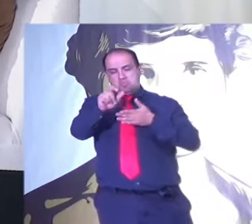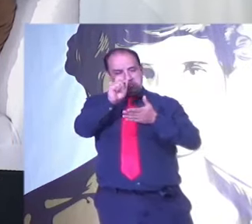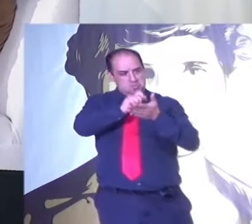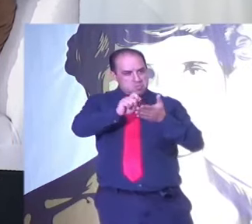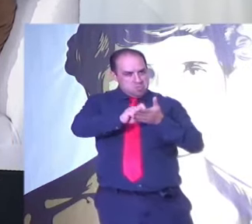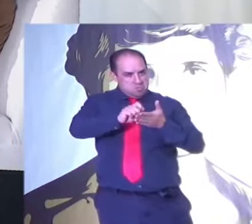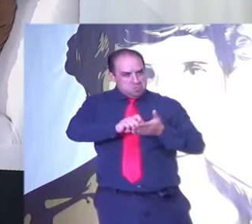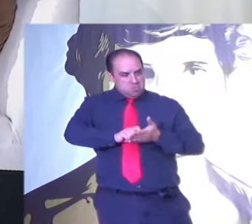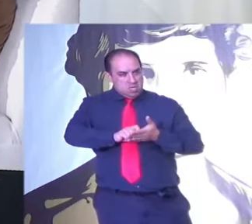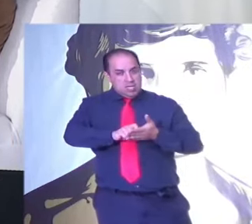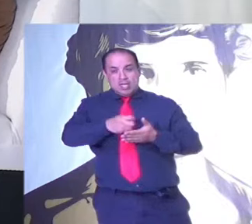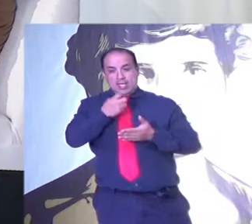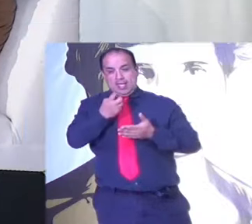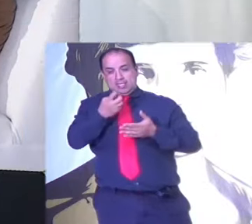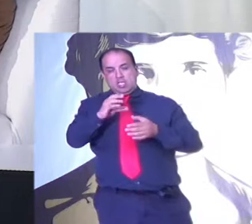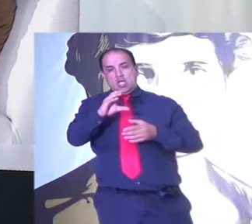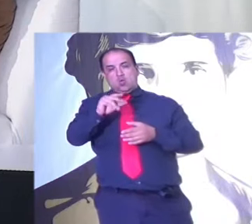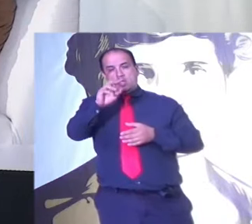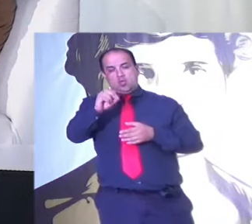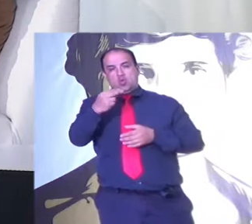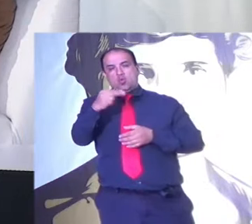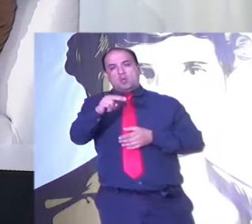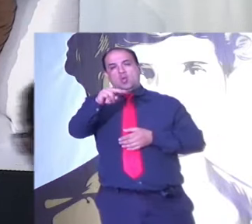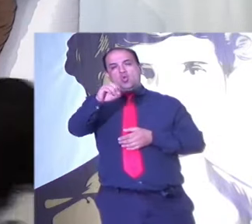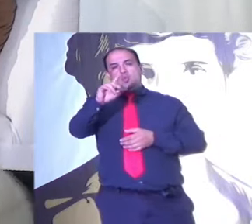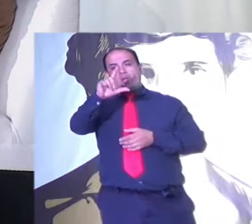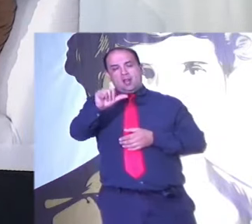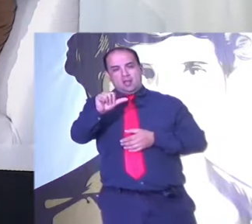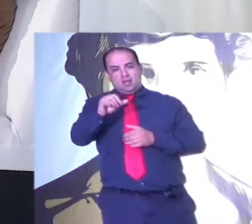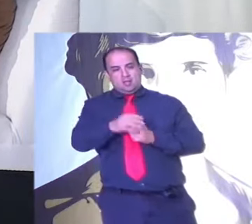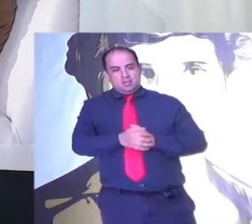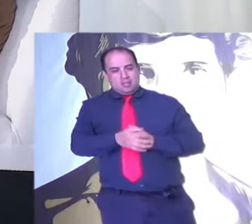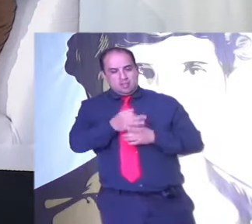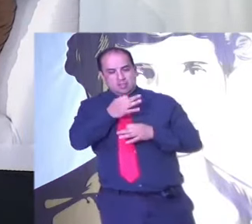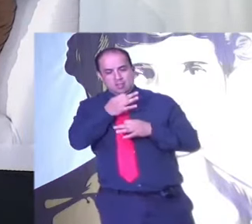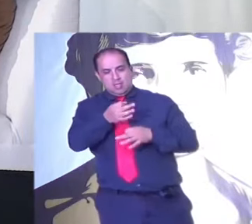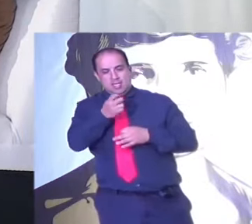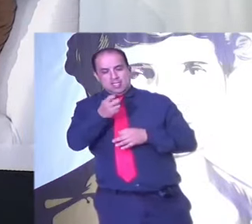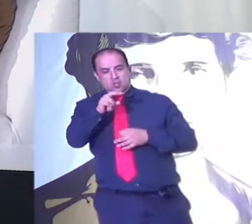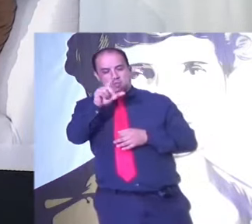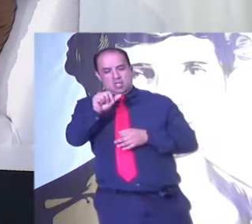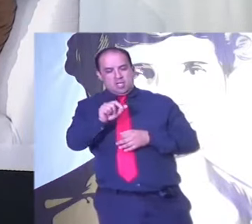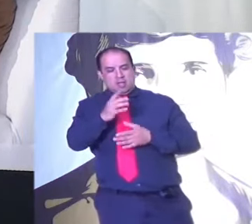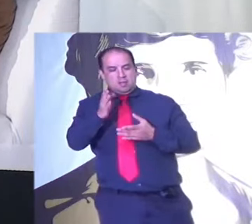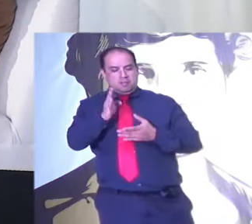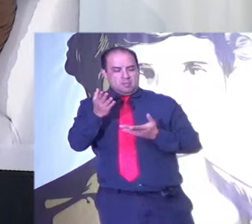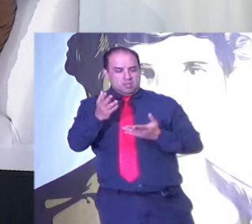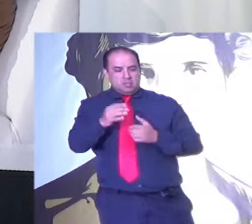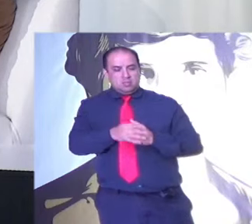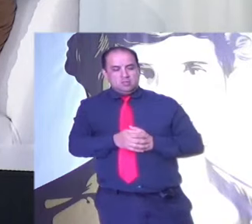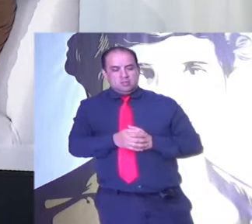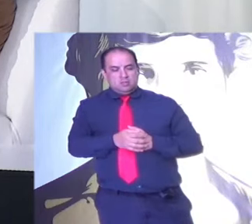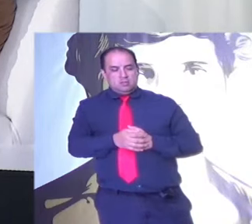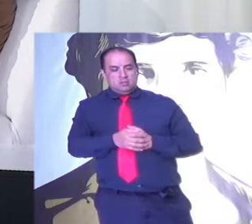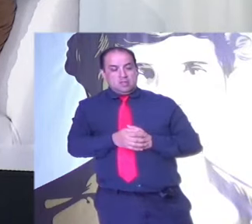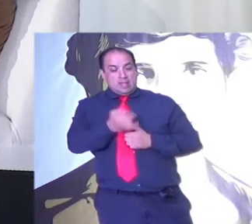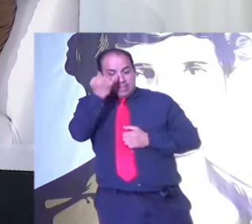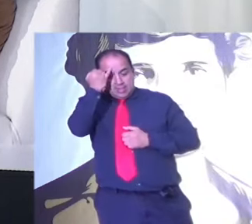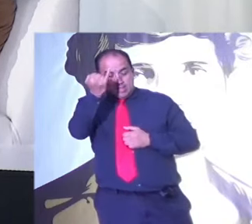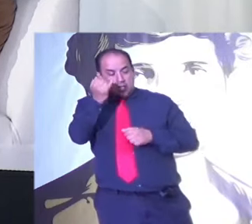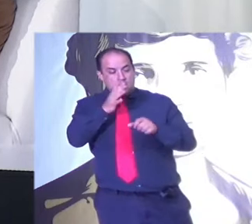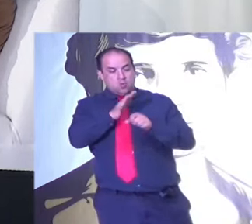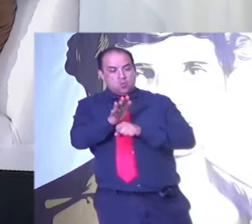El cuento, este cuento llamado novela, es un cuento largo, más o como una novela, puede ser hasta como una novela breve, la idea